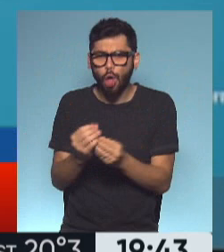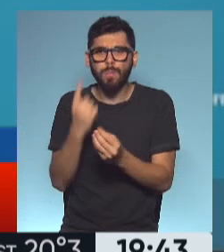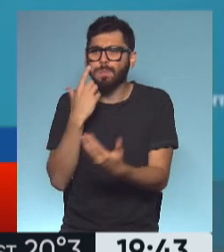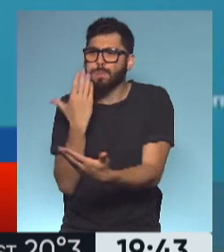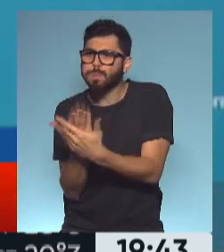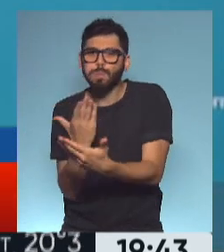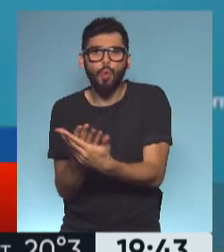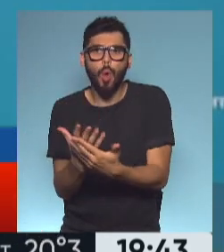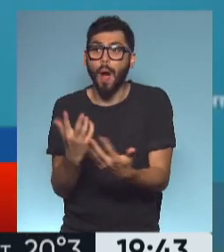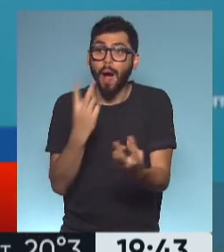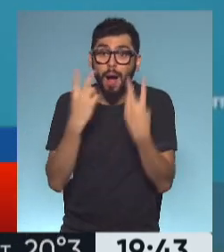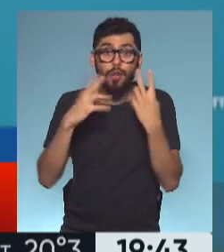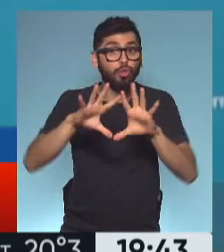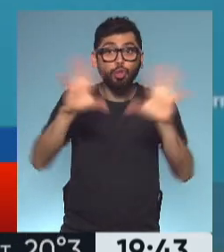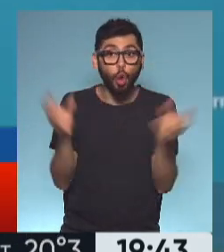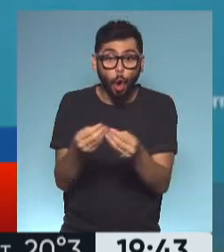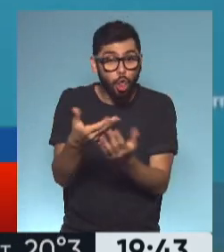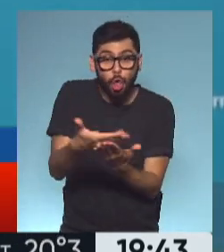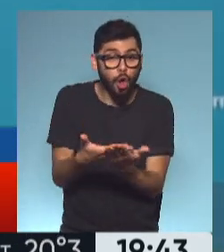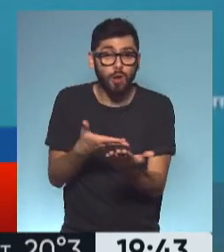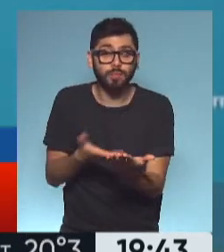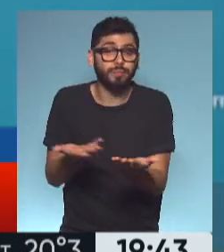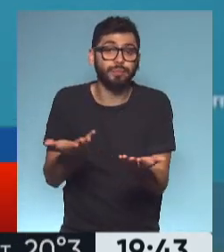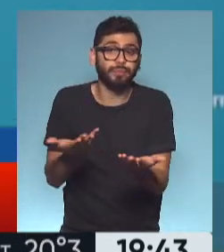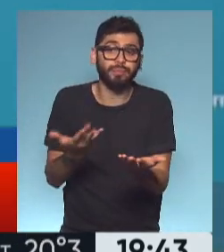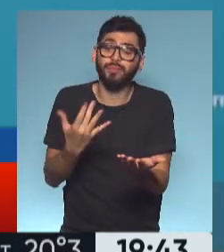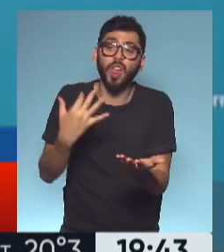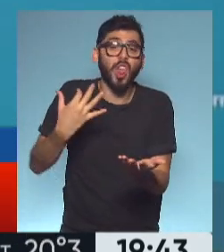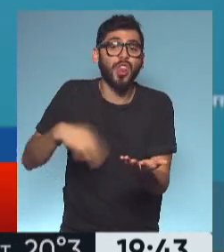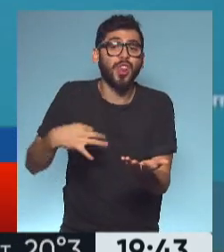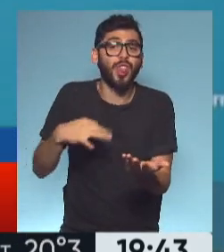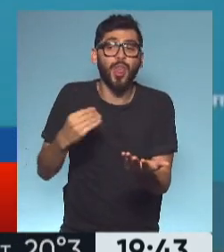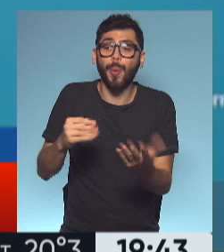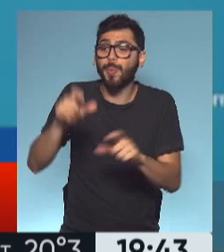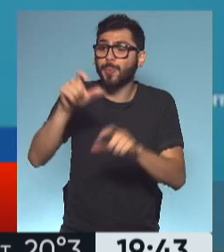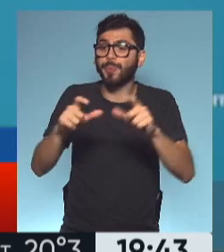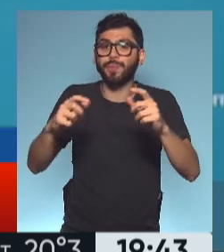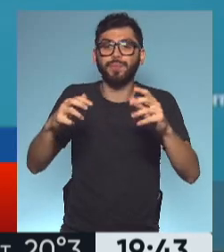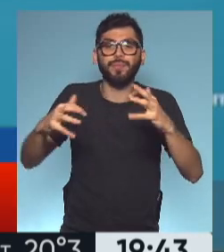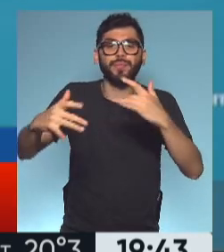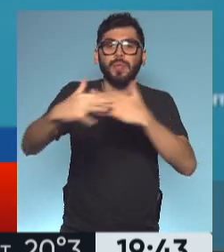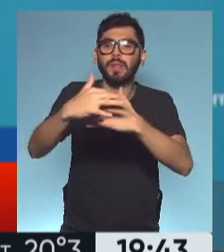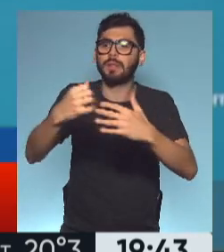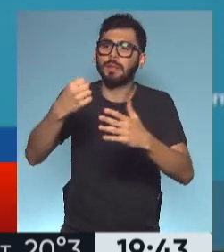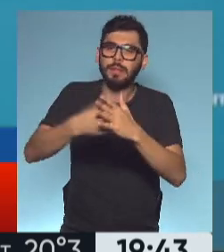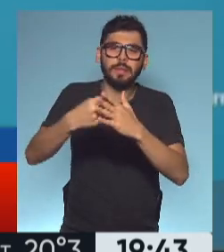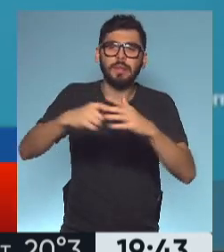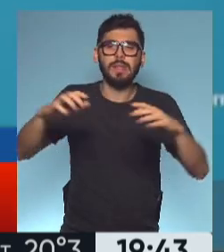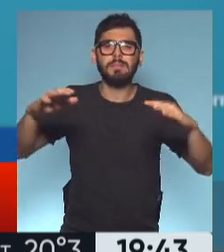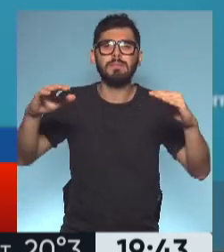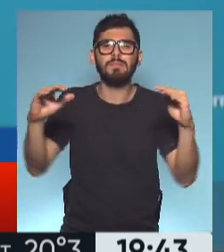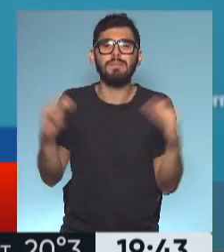lo que se puede observar es que lo que hay que hacer es reducir la circulación lo más posible en